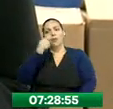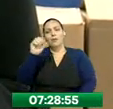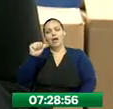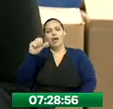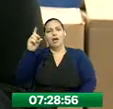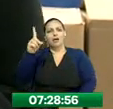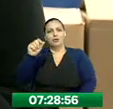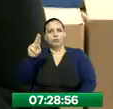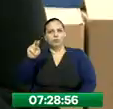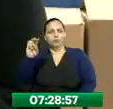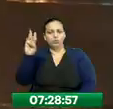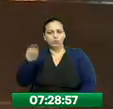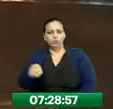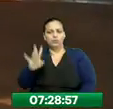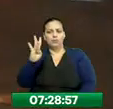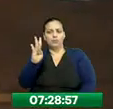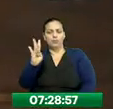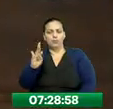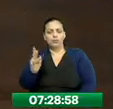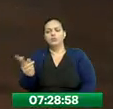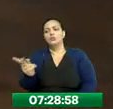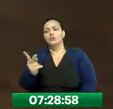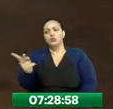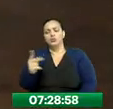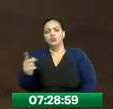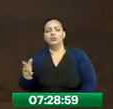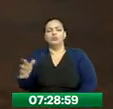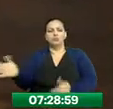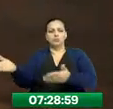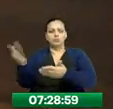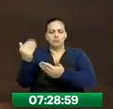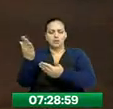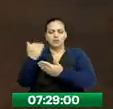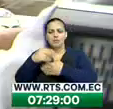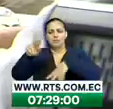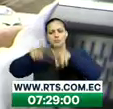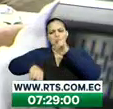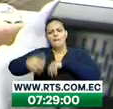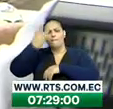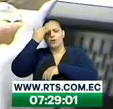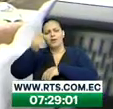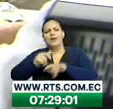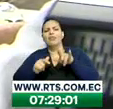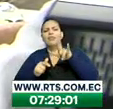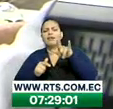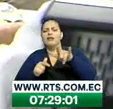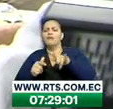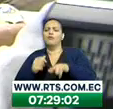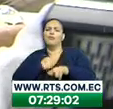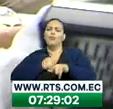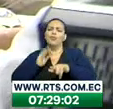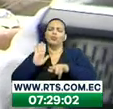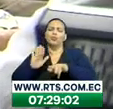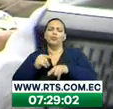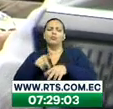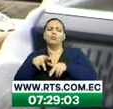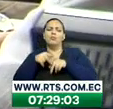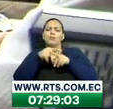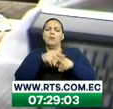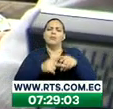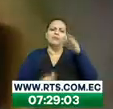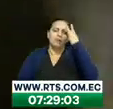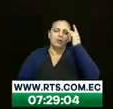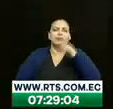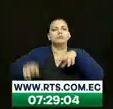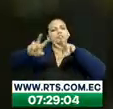señor Adún y de su esposa. Pero él recibió el alta médica la mañana de ese miércoles y nos recibió en su oficina, mencionando que se sorprendió al